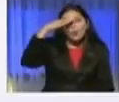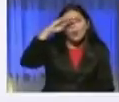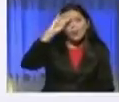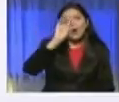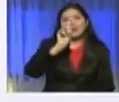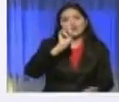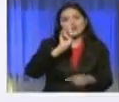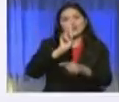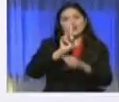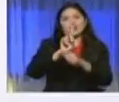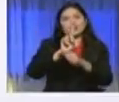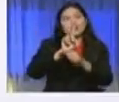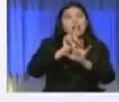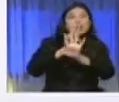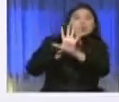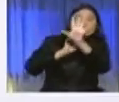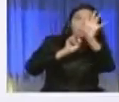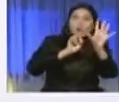por estos mundos.